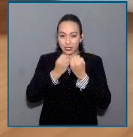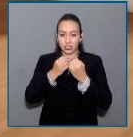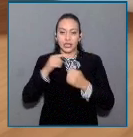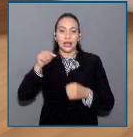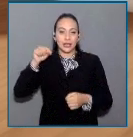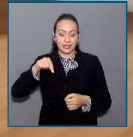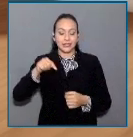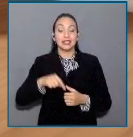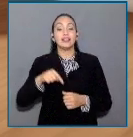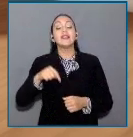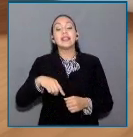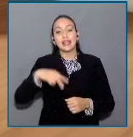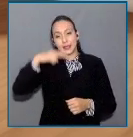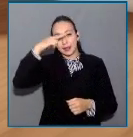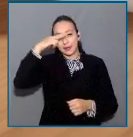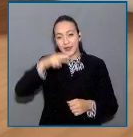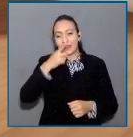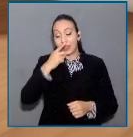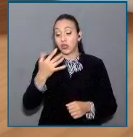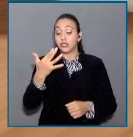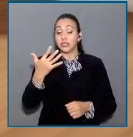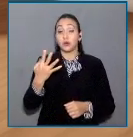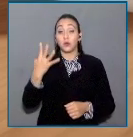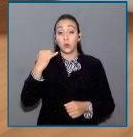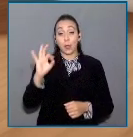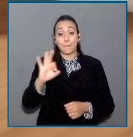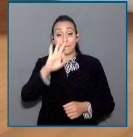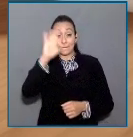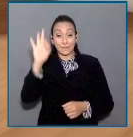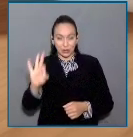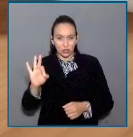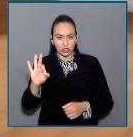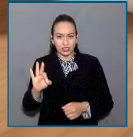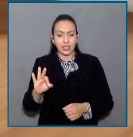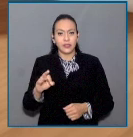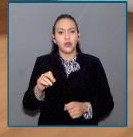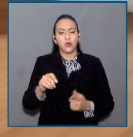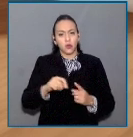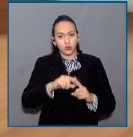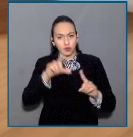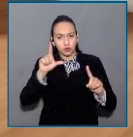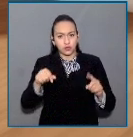el 59% de la población ocupada no cuenta con